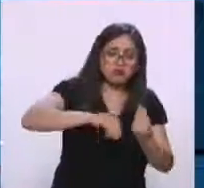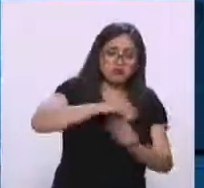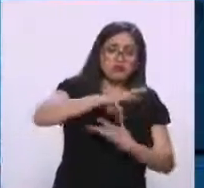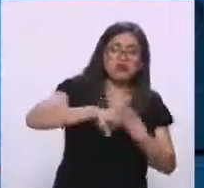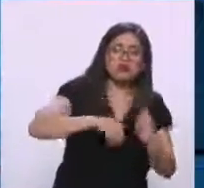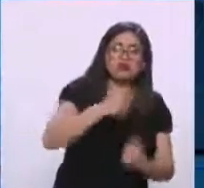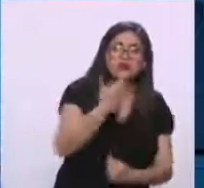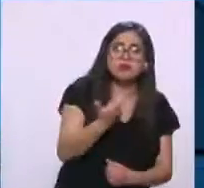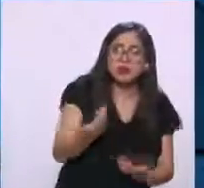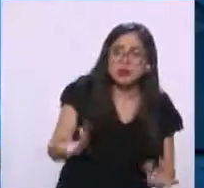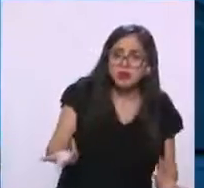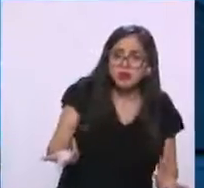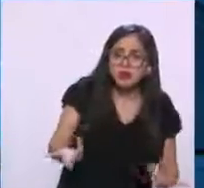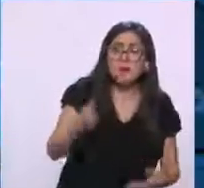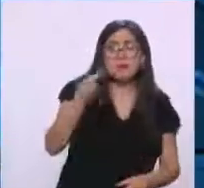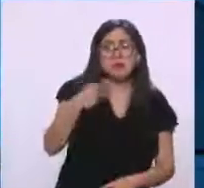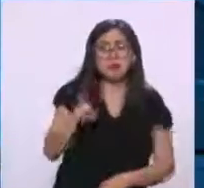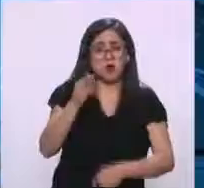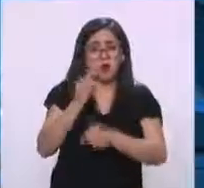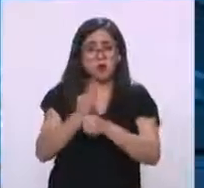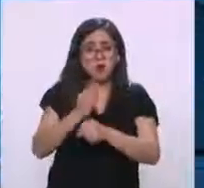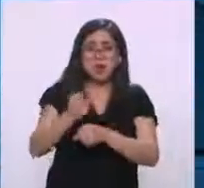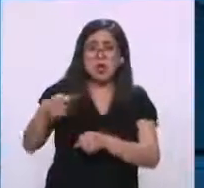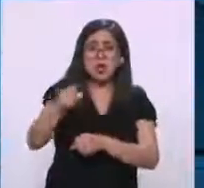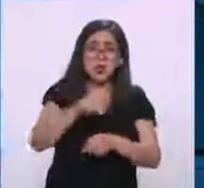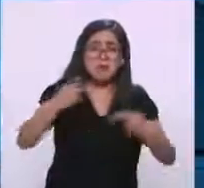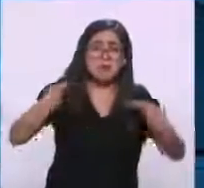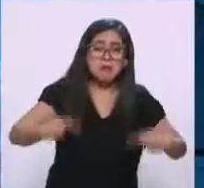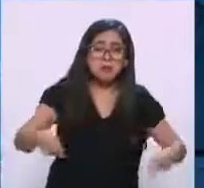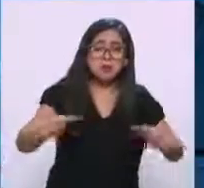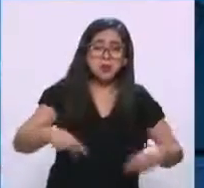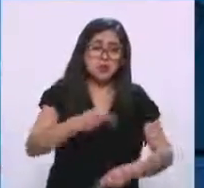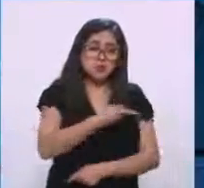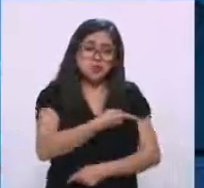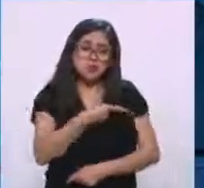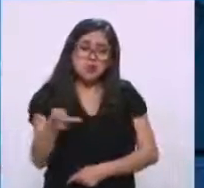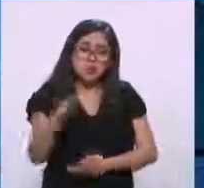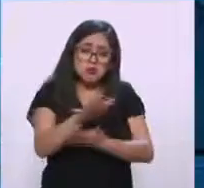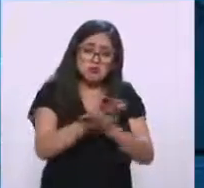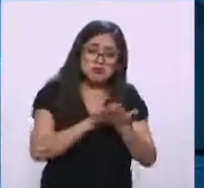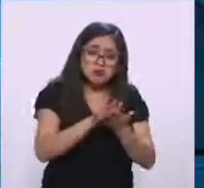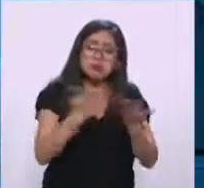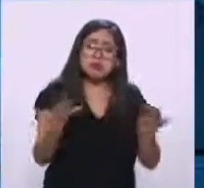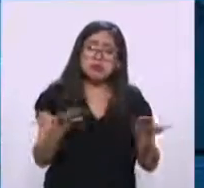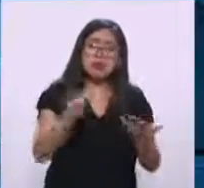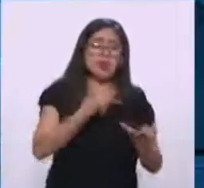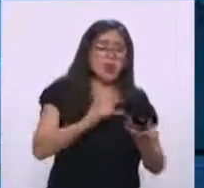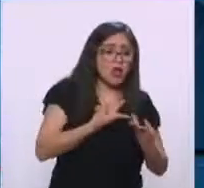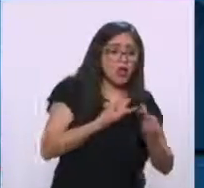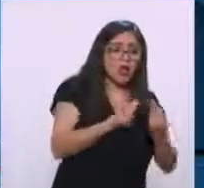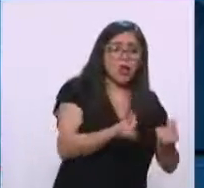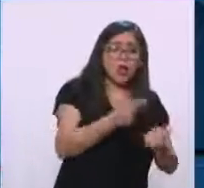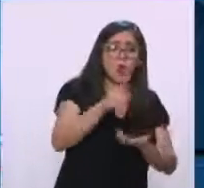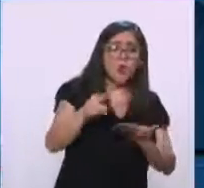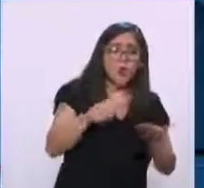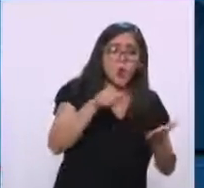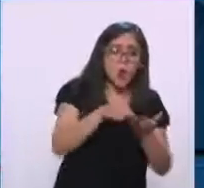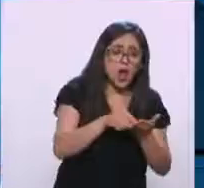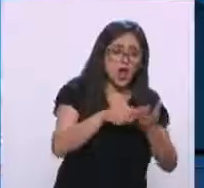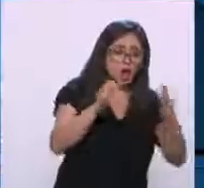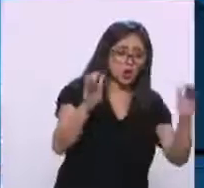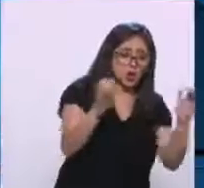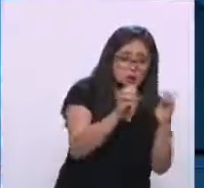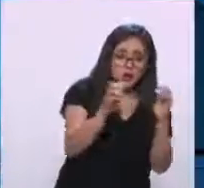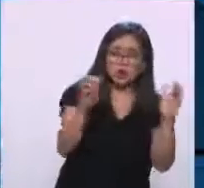la población en condiciones de vulnerabilidad o de pobreza tiende a gastar en comercios locales, también en otras